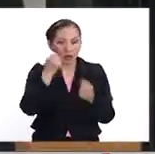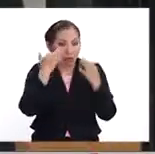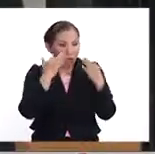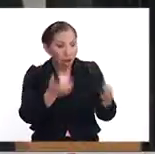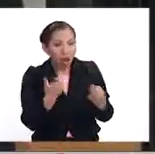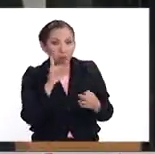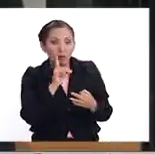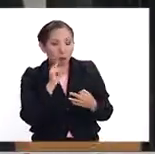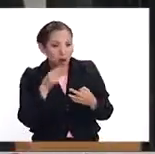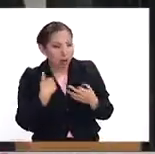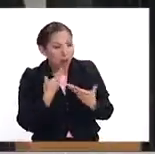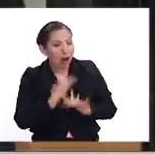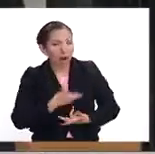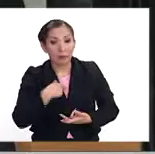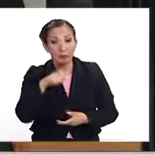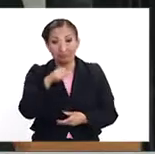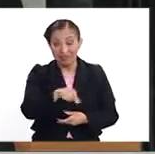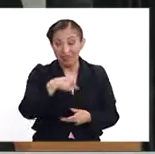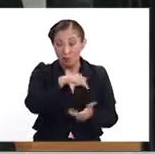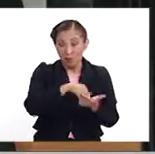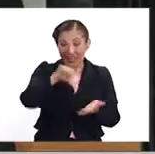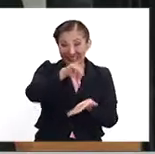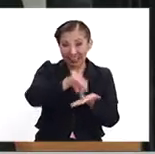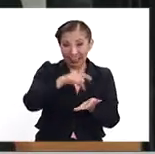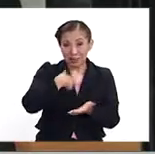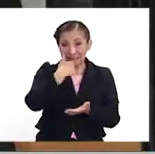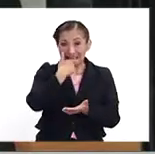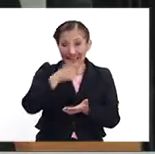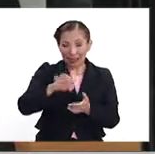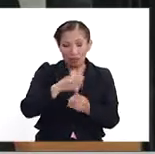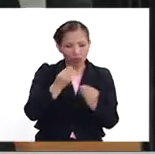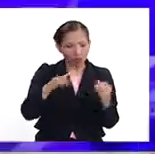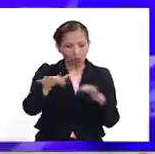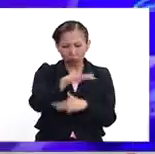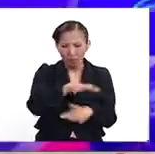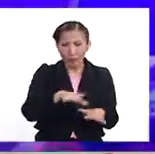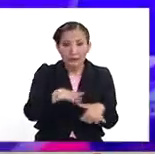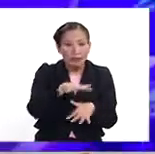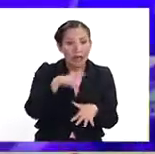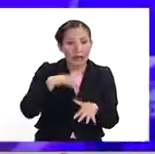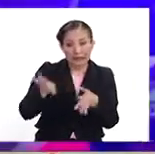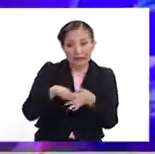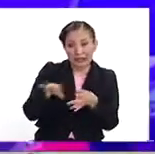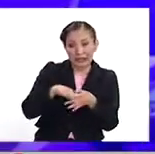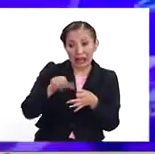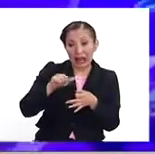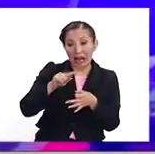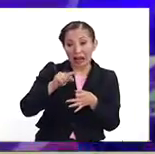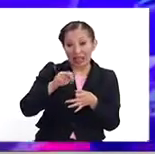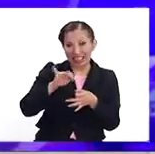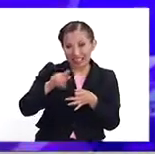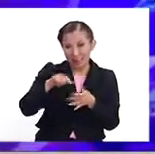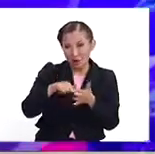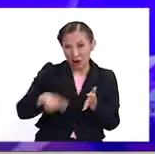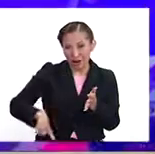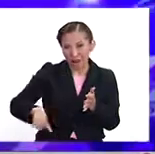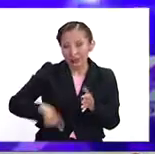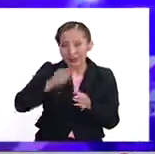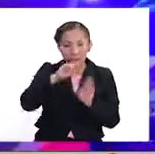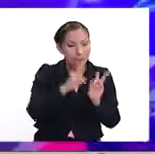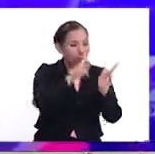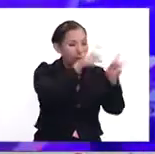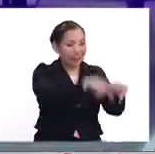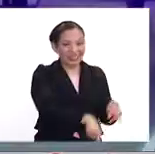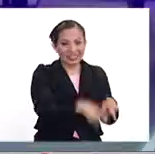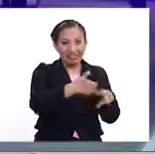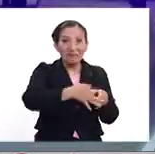testigos presenciales. La céntrica zona del sur de Londres se encuentra cerca de la alcaldía de la ciudad y también del famoso puente de la